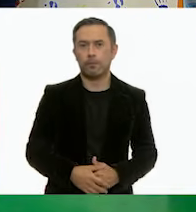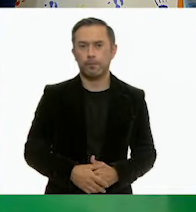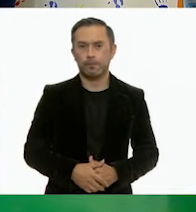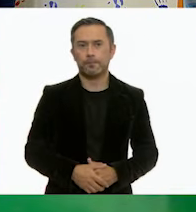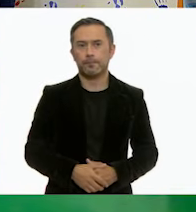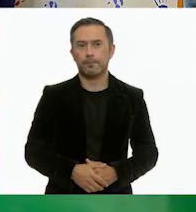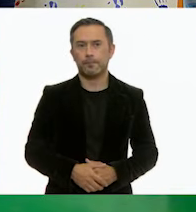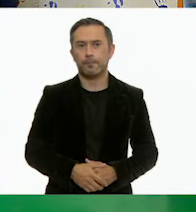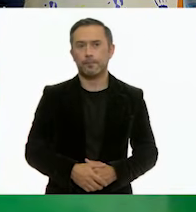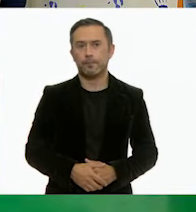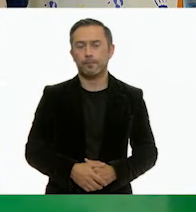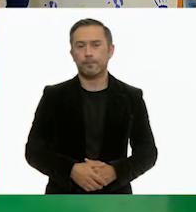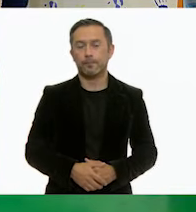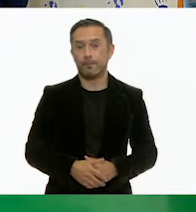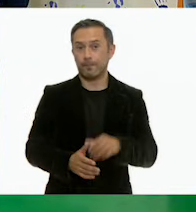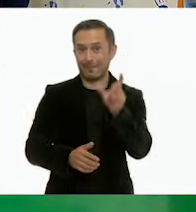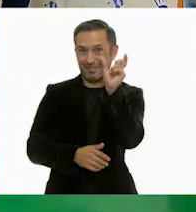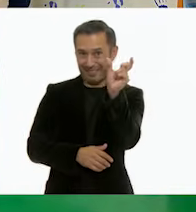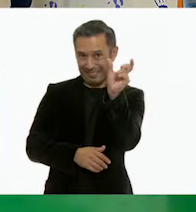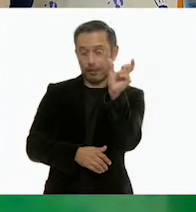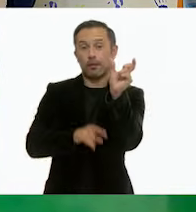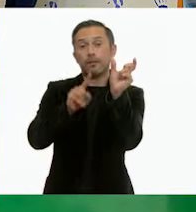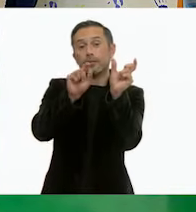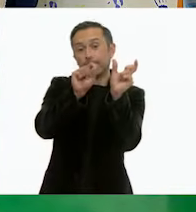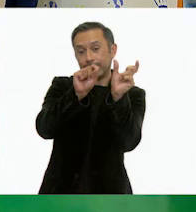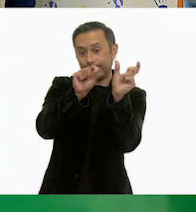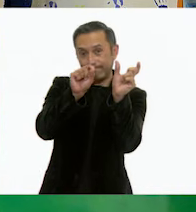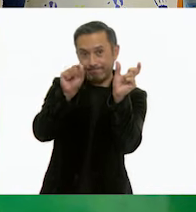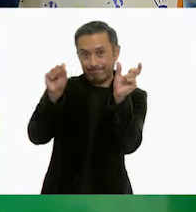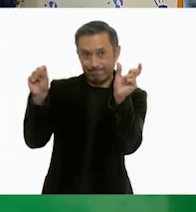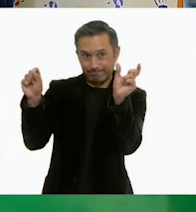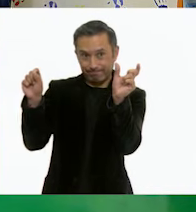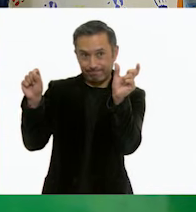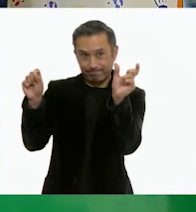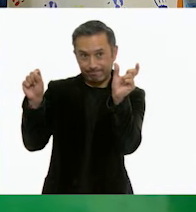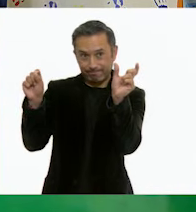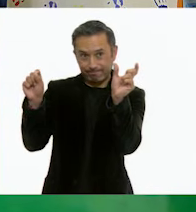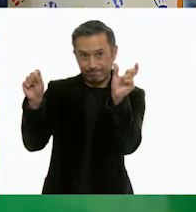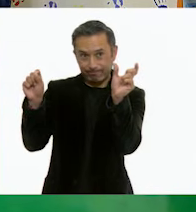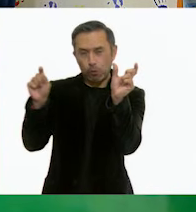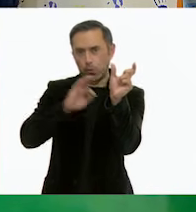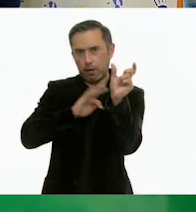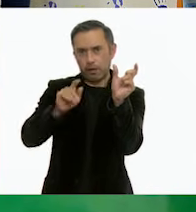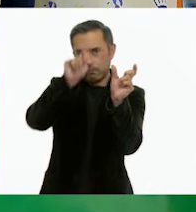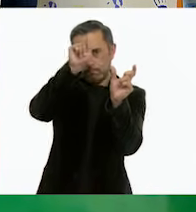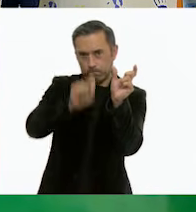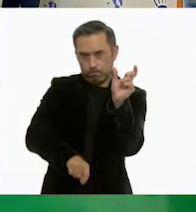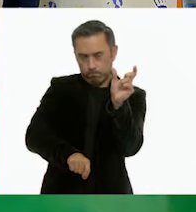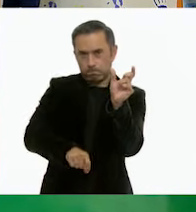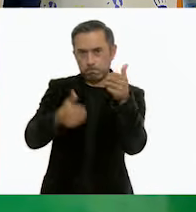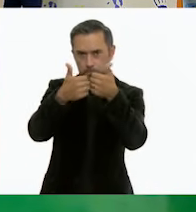Y una rayita para realizar 2 columnas.